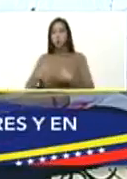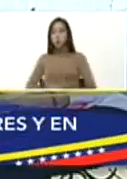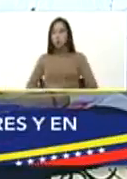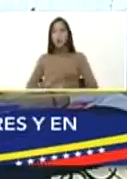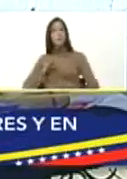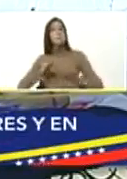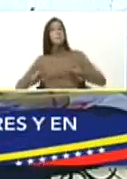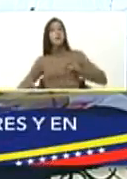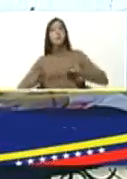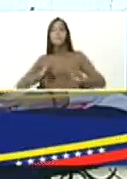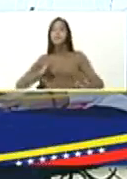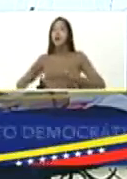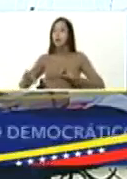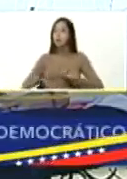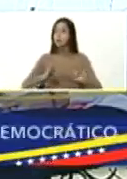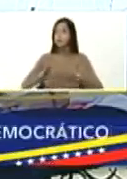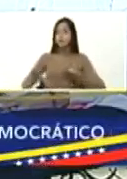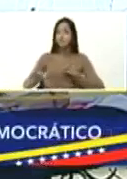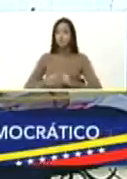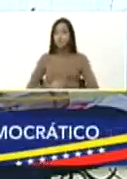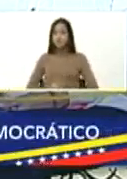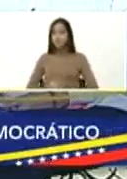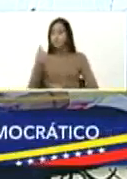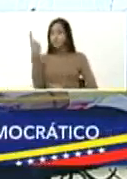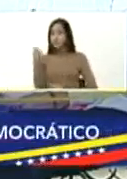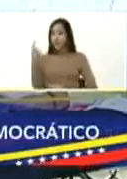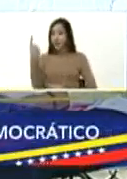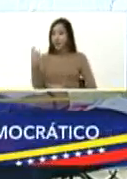preparemos. Solo faltan